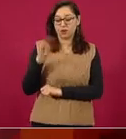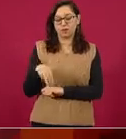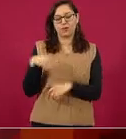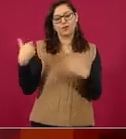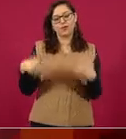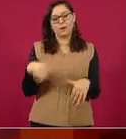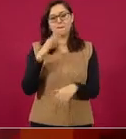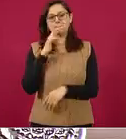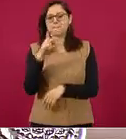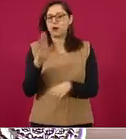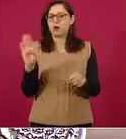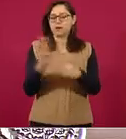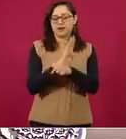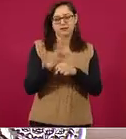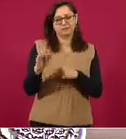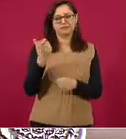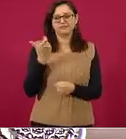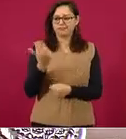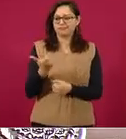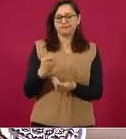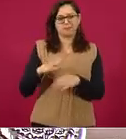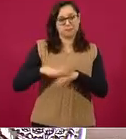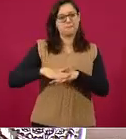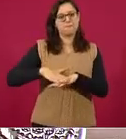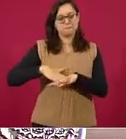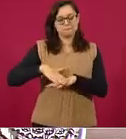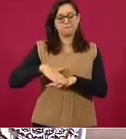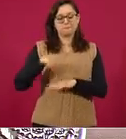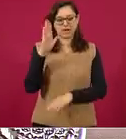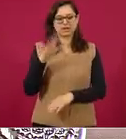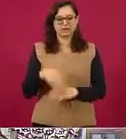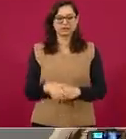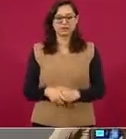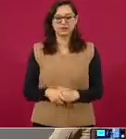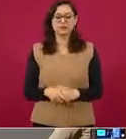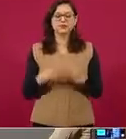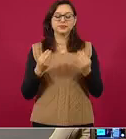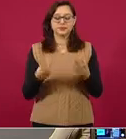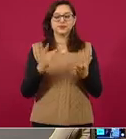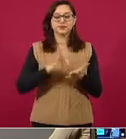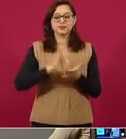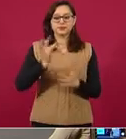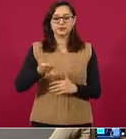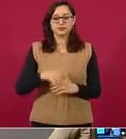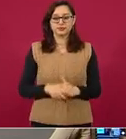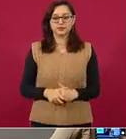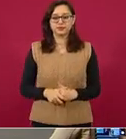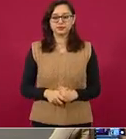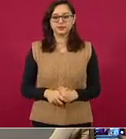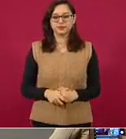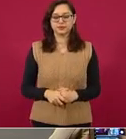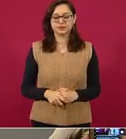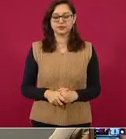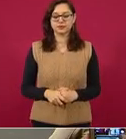beneficio para mamá, para esposa de este lado de México. Muchas gracias.